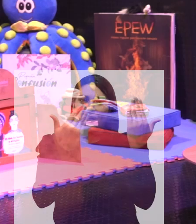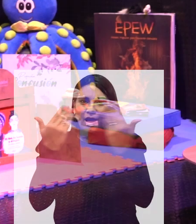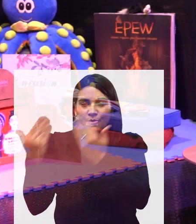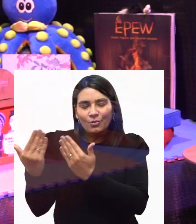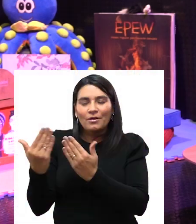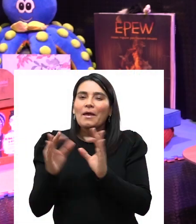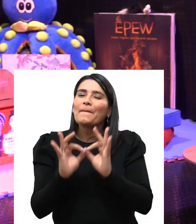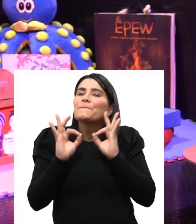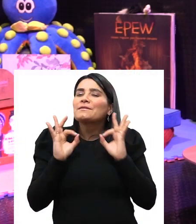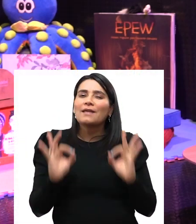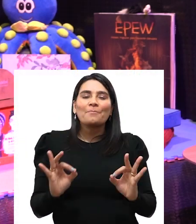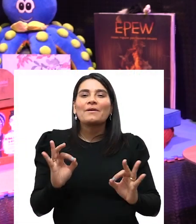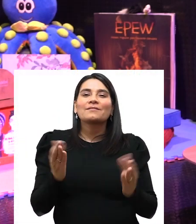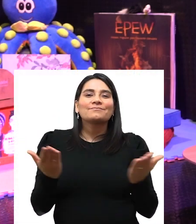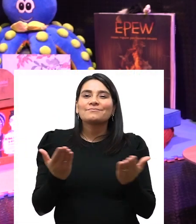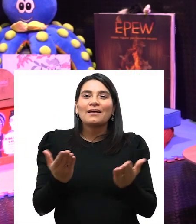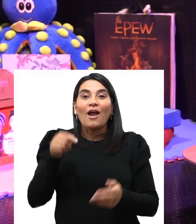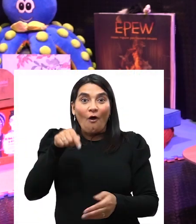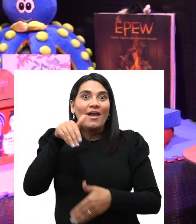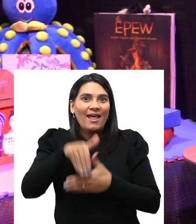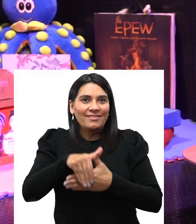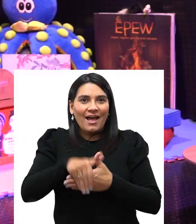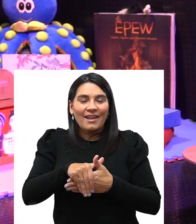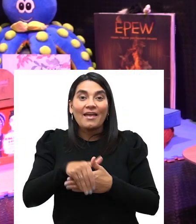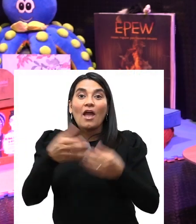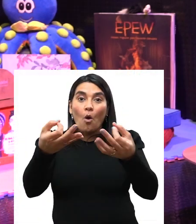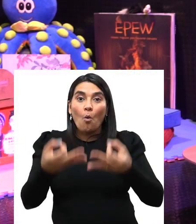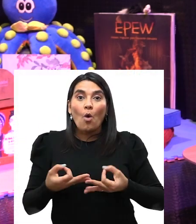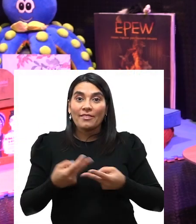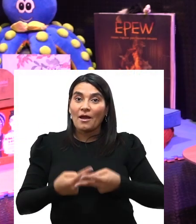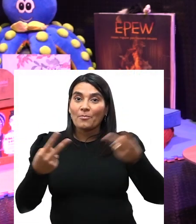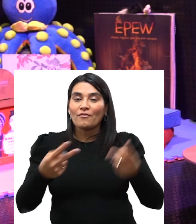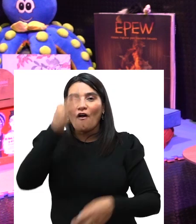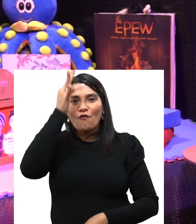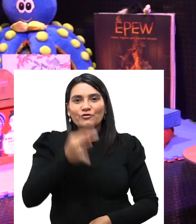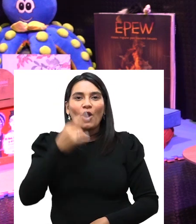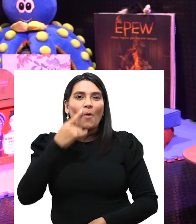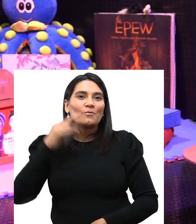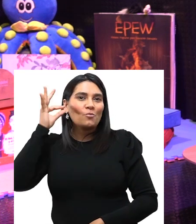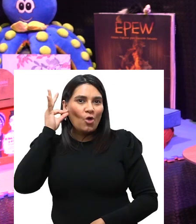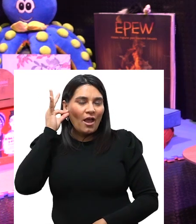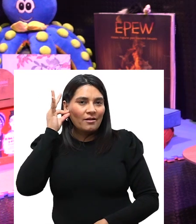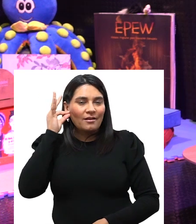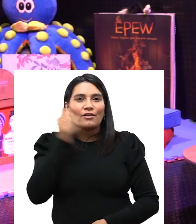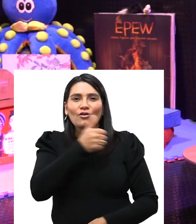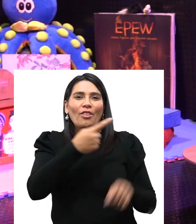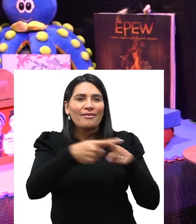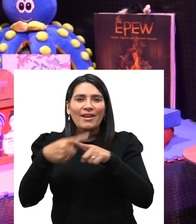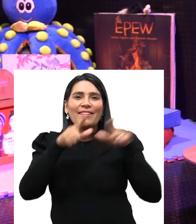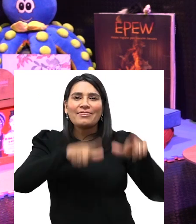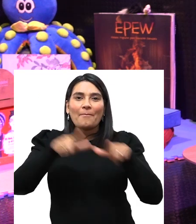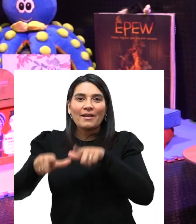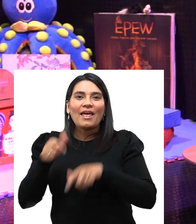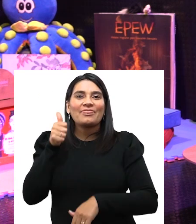Y saludar en especial en esta tarde, en esta cuenta pública, a los funcionarios y funcionarias de los distintos departamentos de la